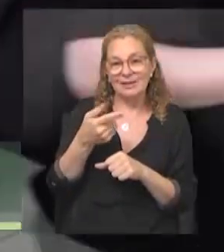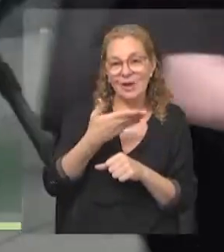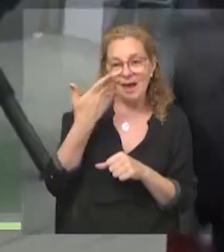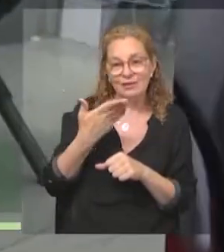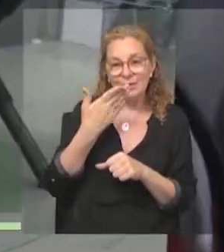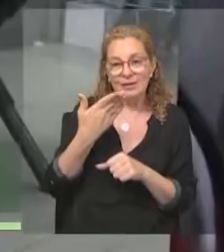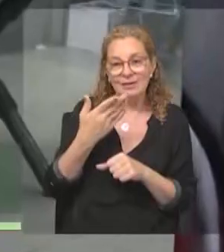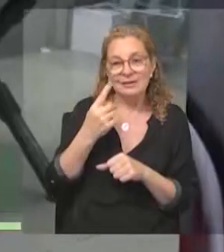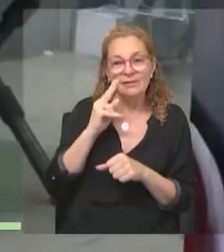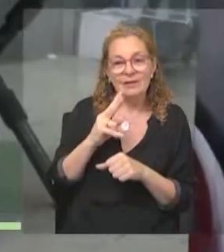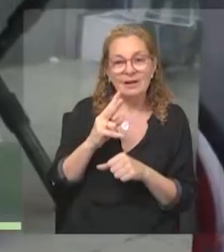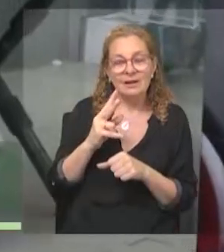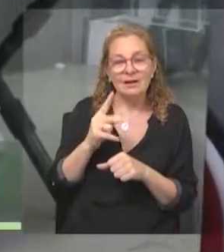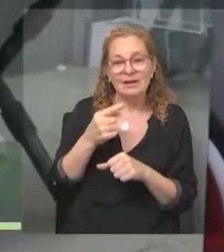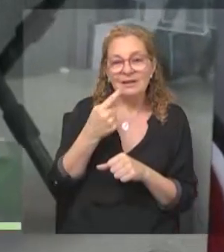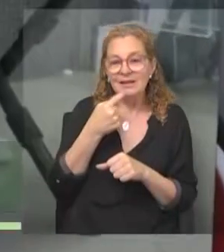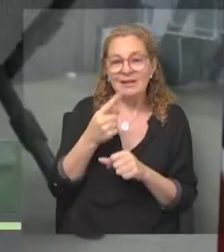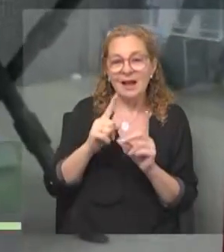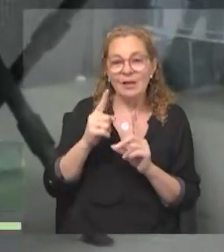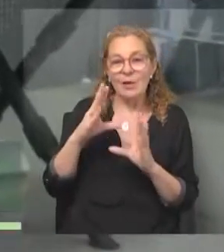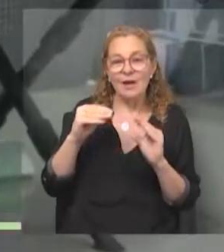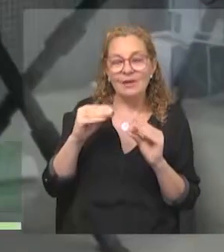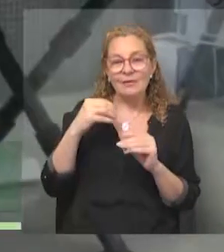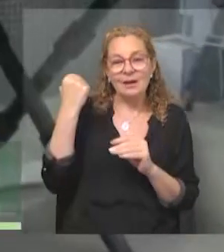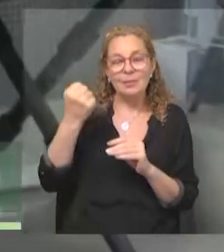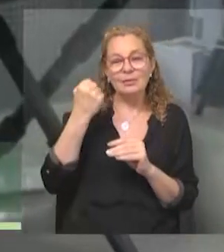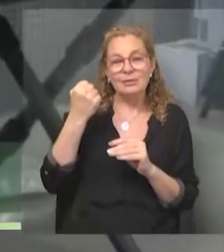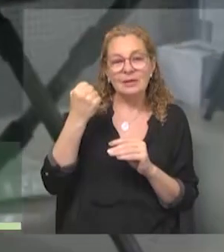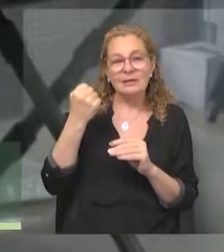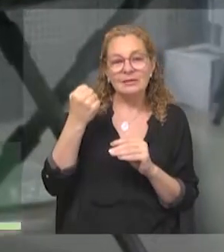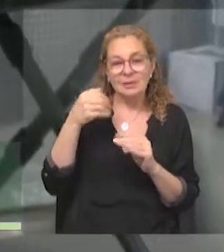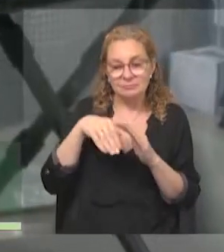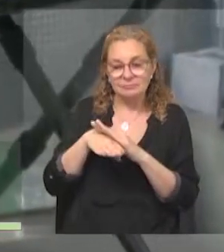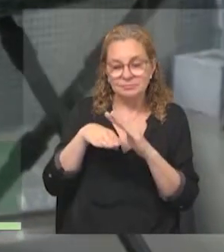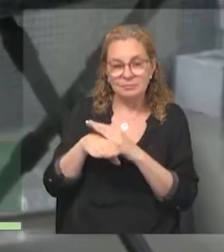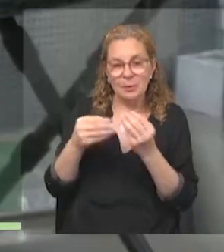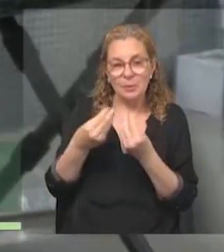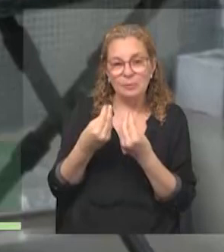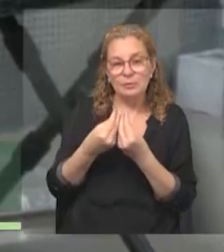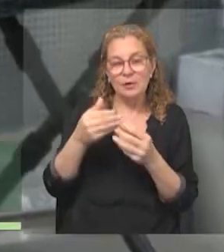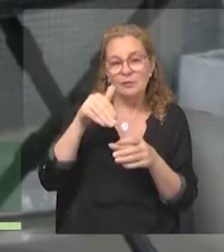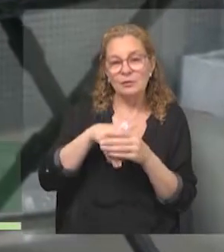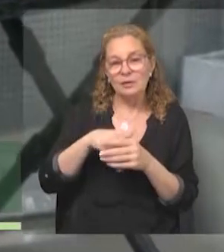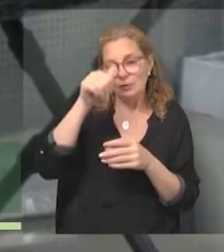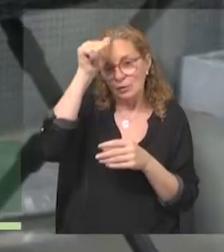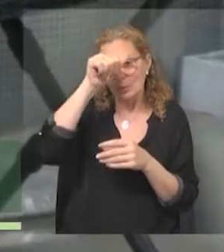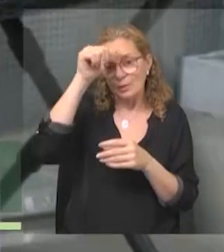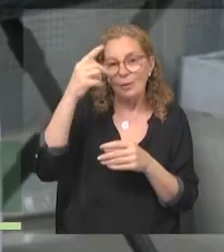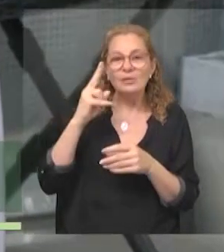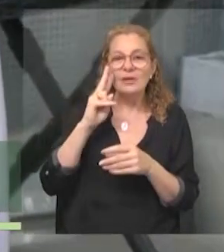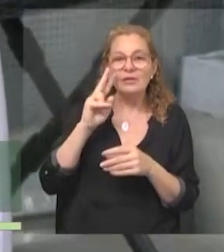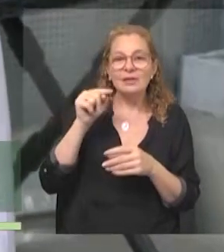ver con la soberanía alimentaria decías una cosa en particular hablabas de la importancia de llenar de contenido la votación del domingo Qué significa esto Cómo estás